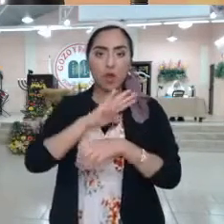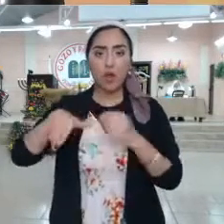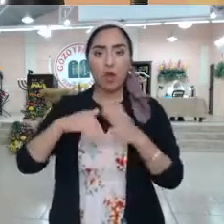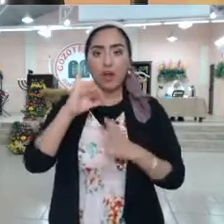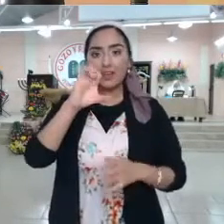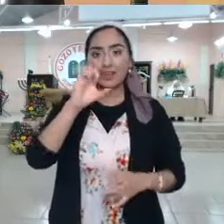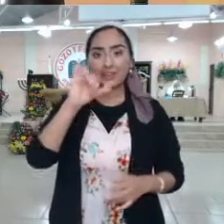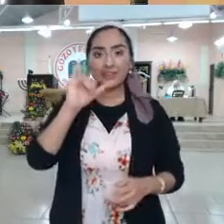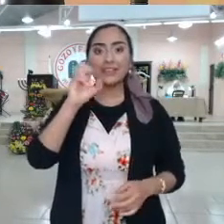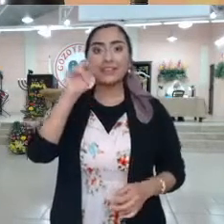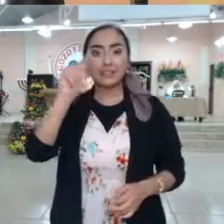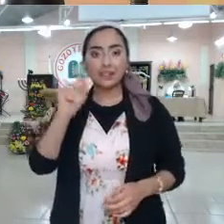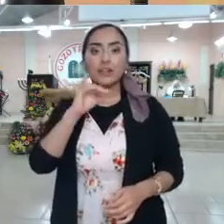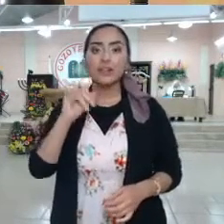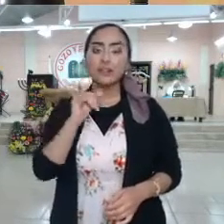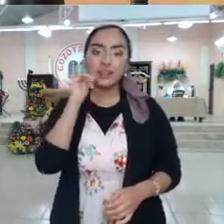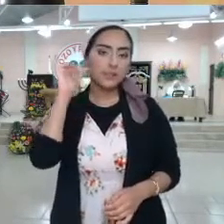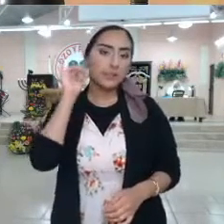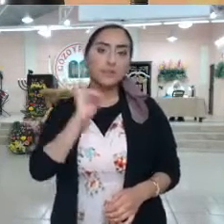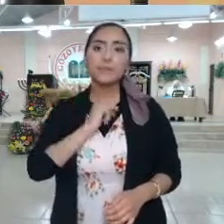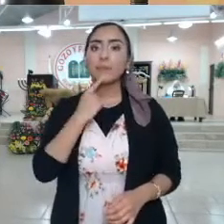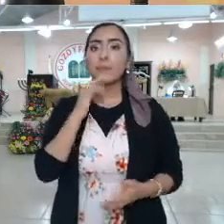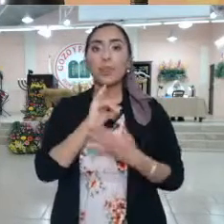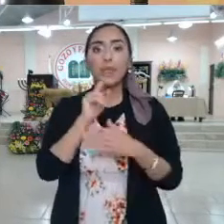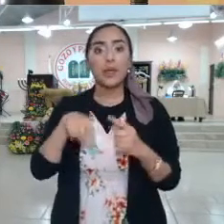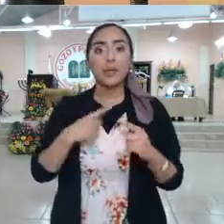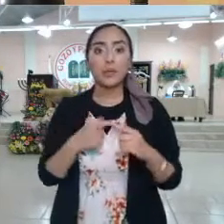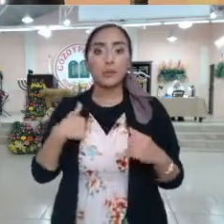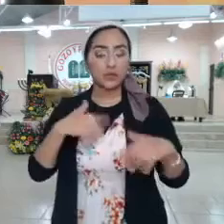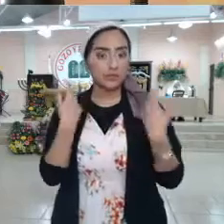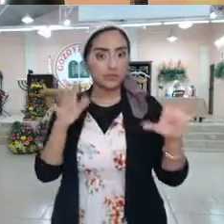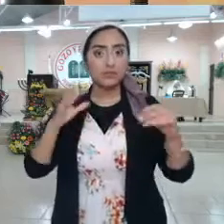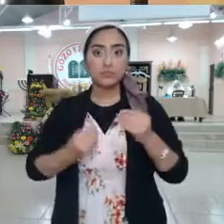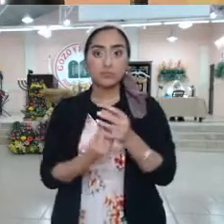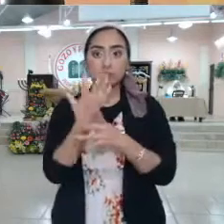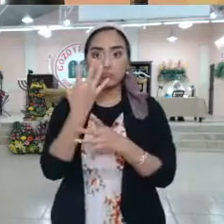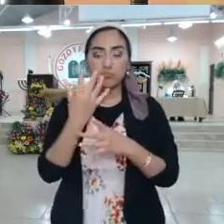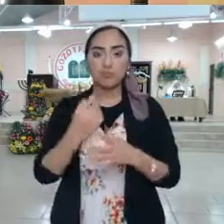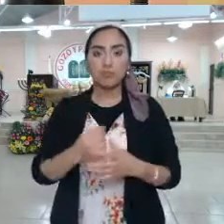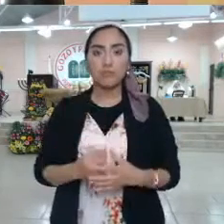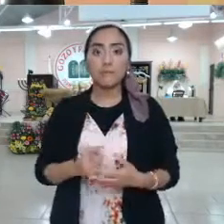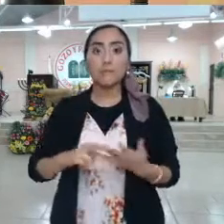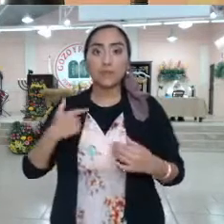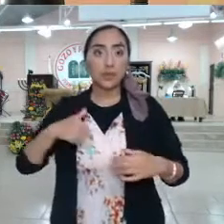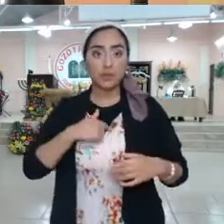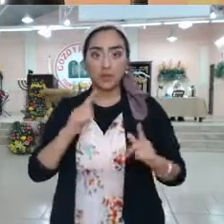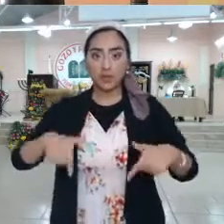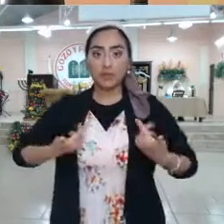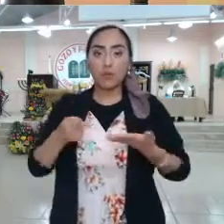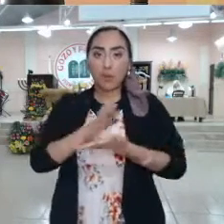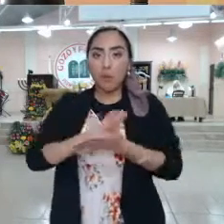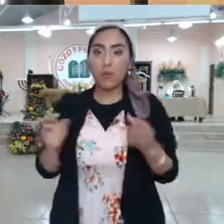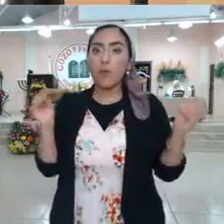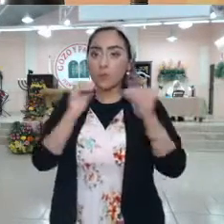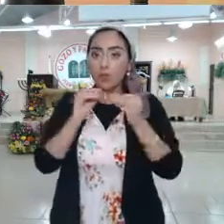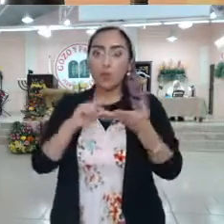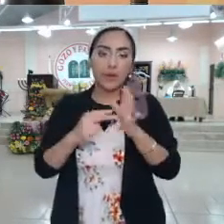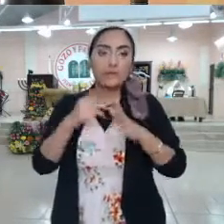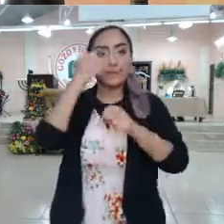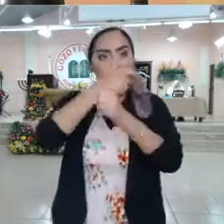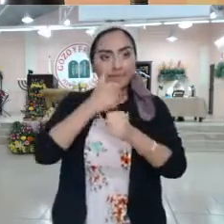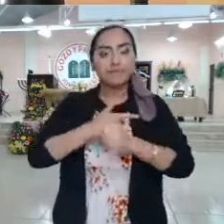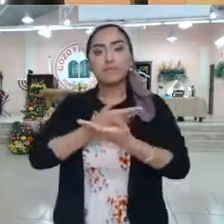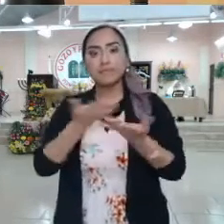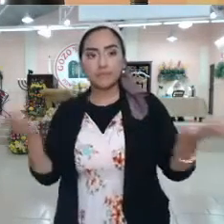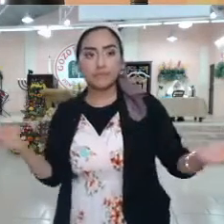levadura. Y decía yo ayer que cuando ya ha crecido uno en santidad, me refiero a los hermanos,